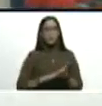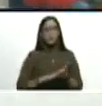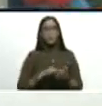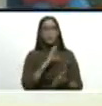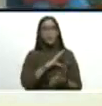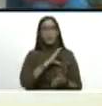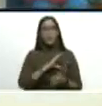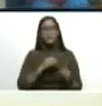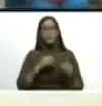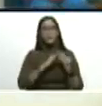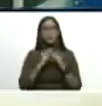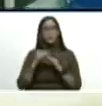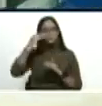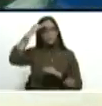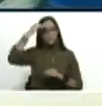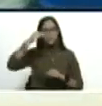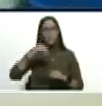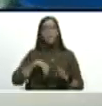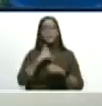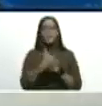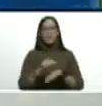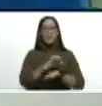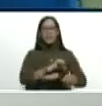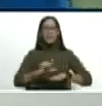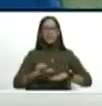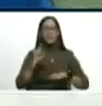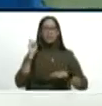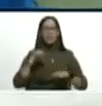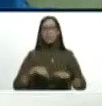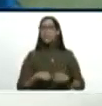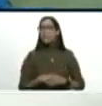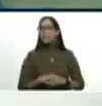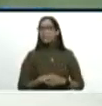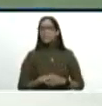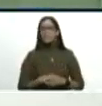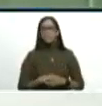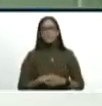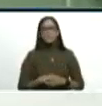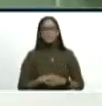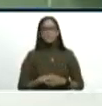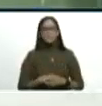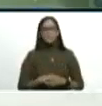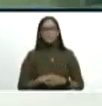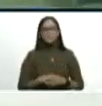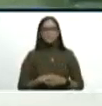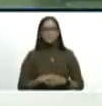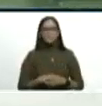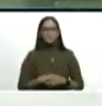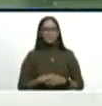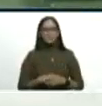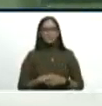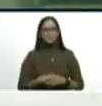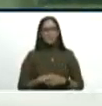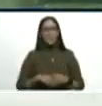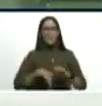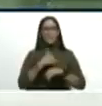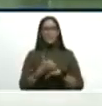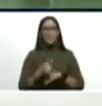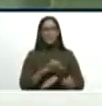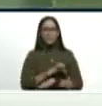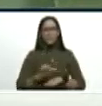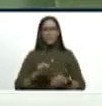el plan quirúrgico también para todo el que lo necesita. Tan importante el plan quirúrgico